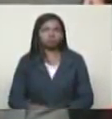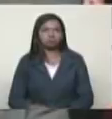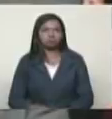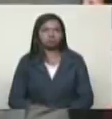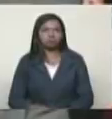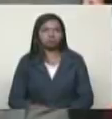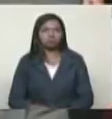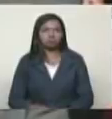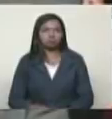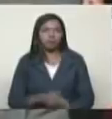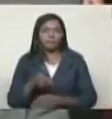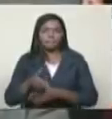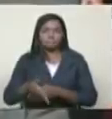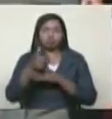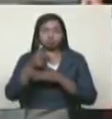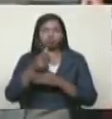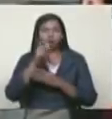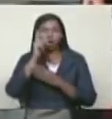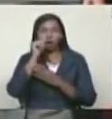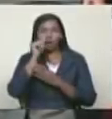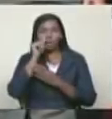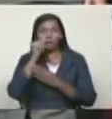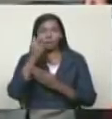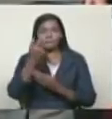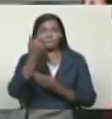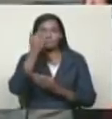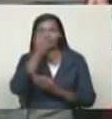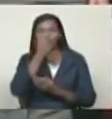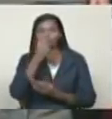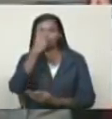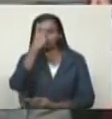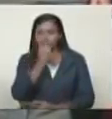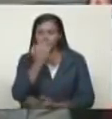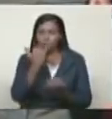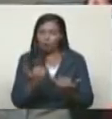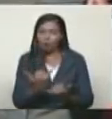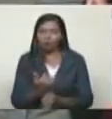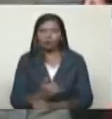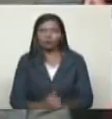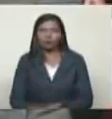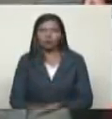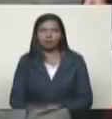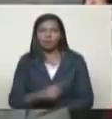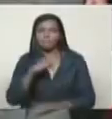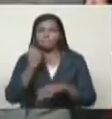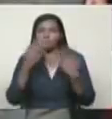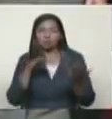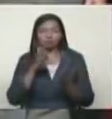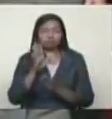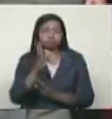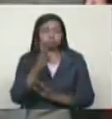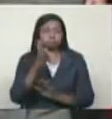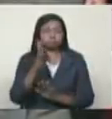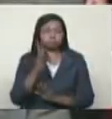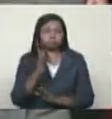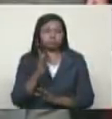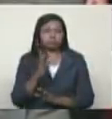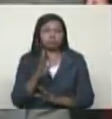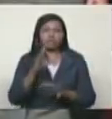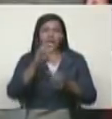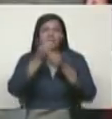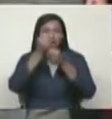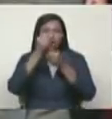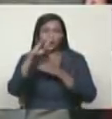Recibió un tiro en los ojos y quedó ciego. Casi muerto. ¿Y qué ganó con